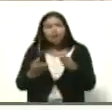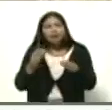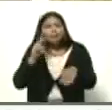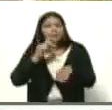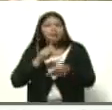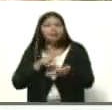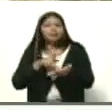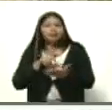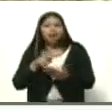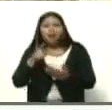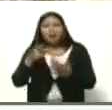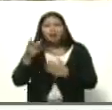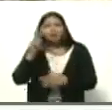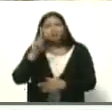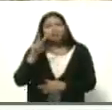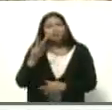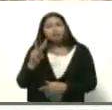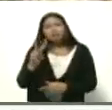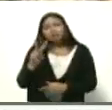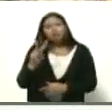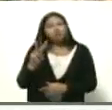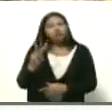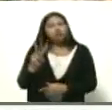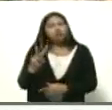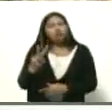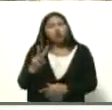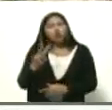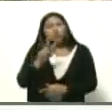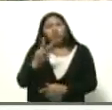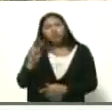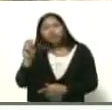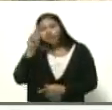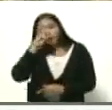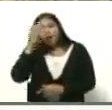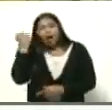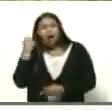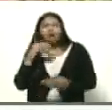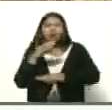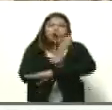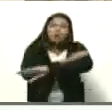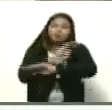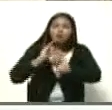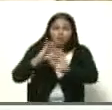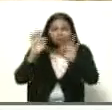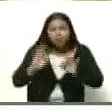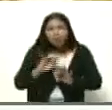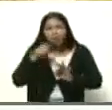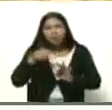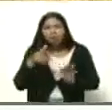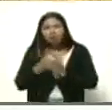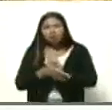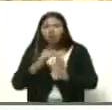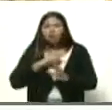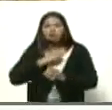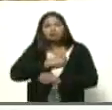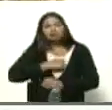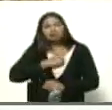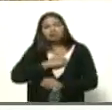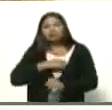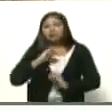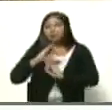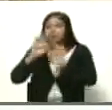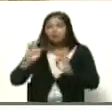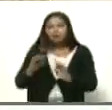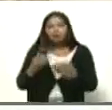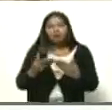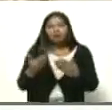actuación hace dos décadas de los representantes de la oposición en ese momento a la actualidad y lo que han sido lamentablemente quizás